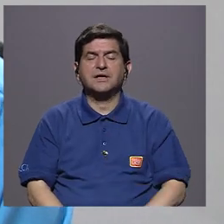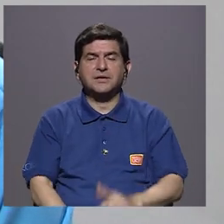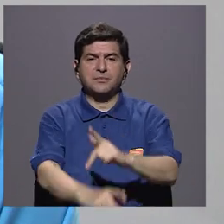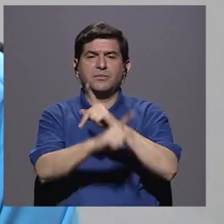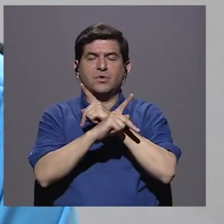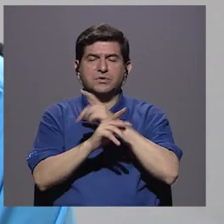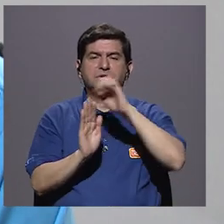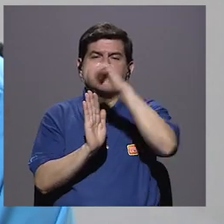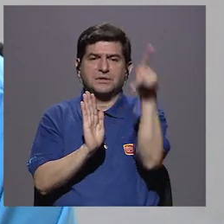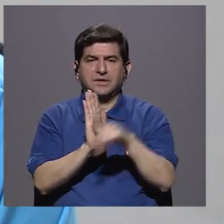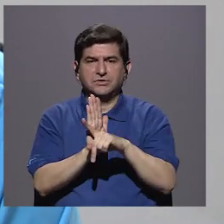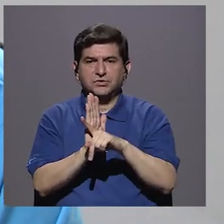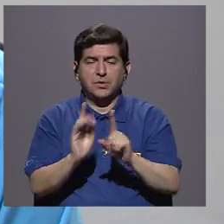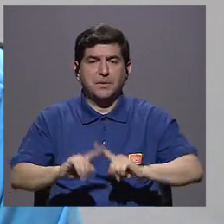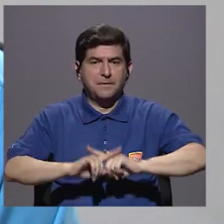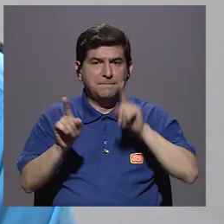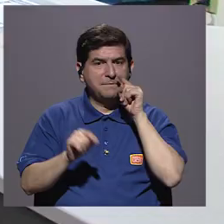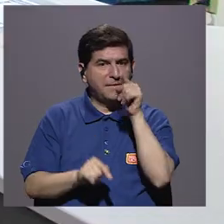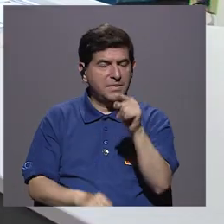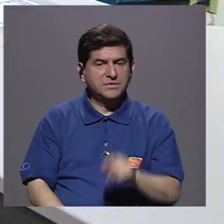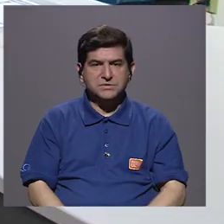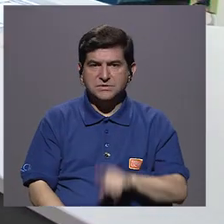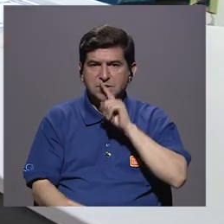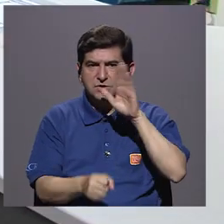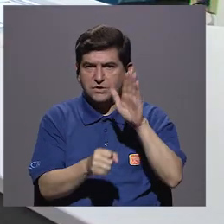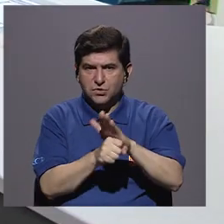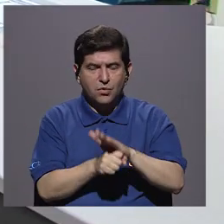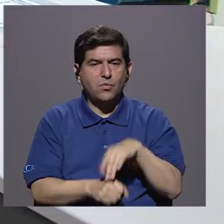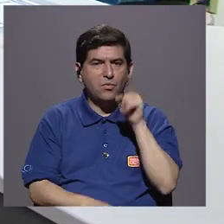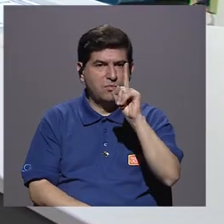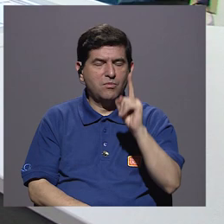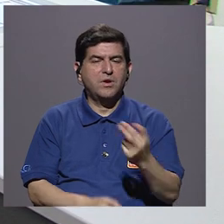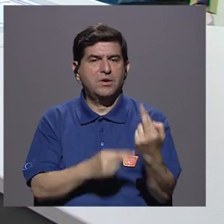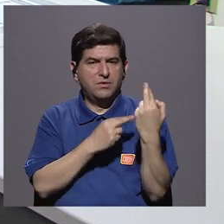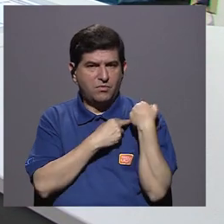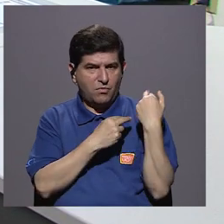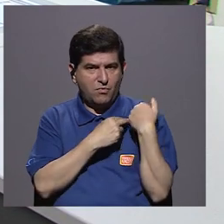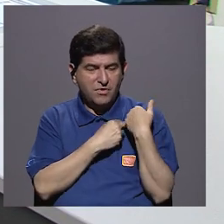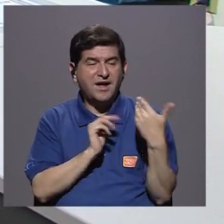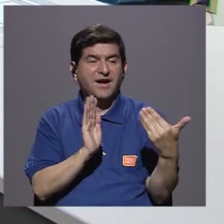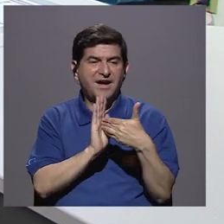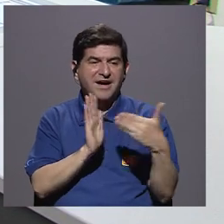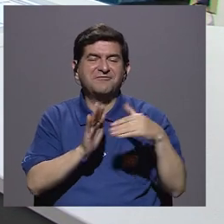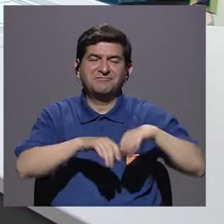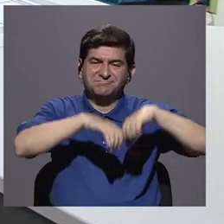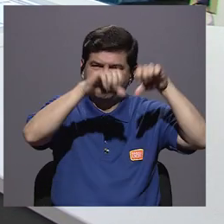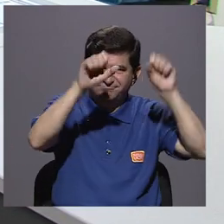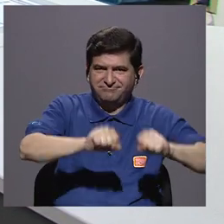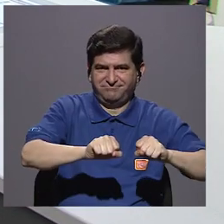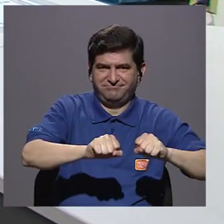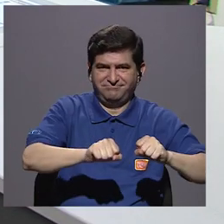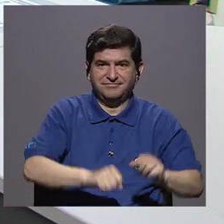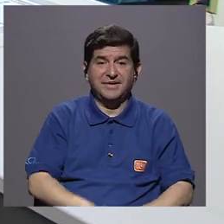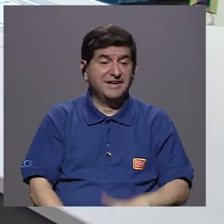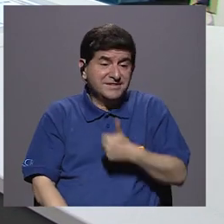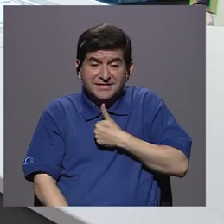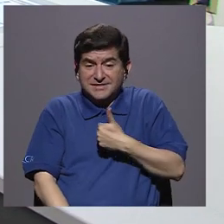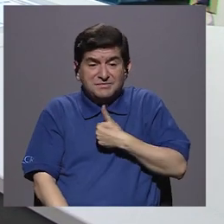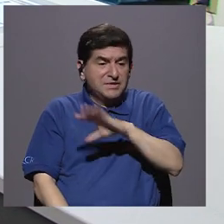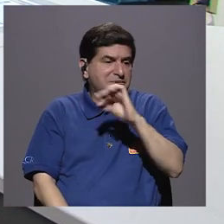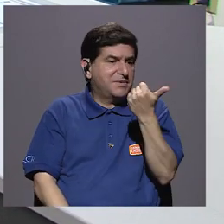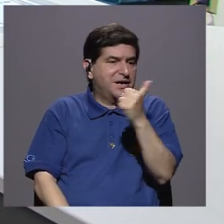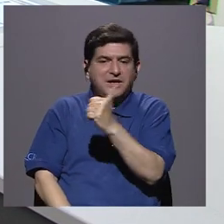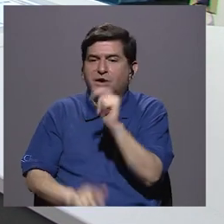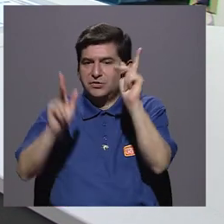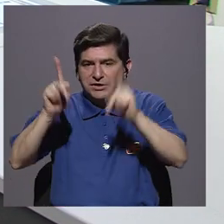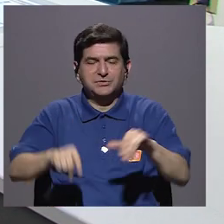Constitución Política. Sin embargo, si usted no ejerce uno de estos deberes, está lesionando el sistema, está lesionándose usted misma y a los